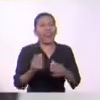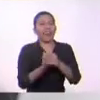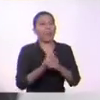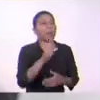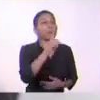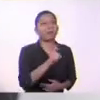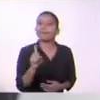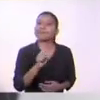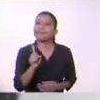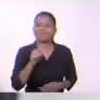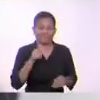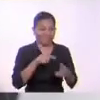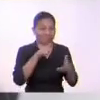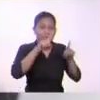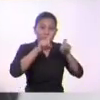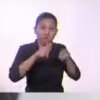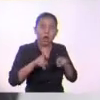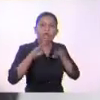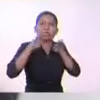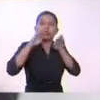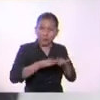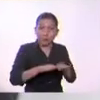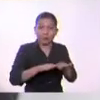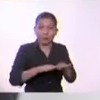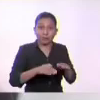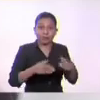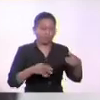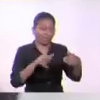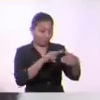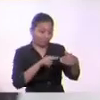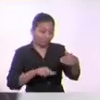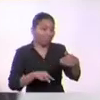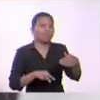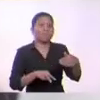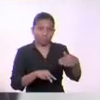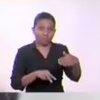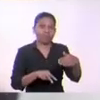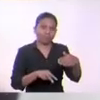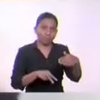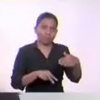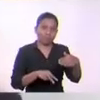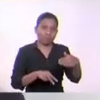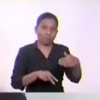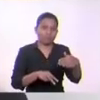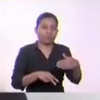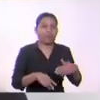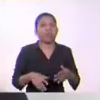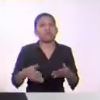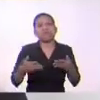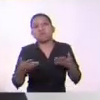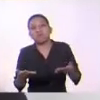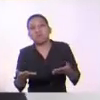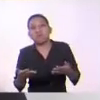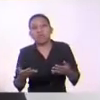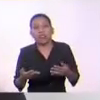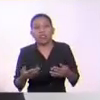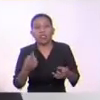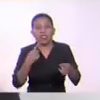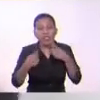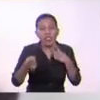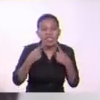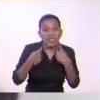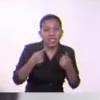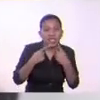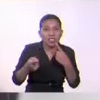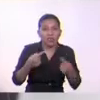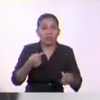entrevistas solo puede ser utilizada en casos muy concretos, como en una entrevista clínica